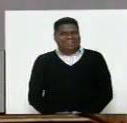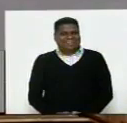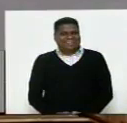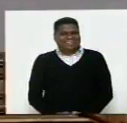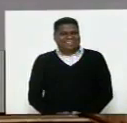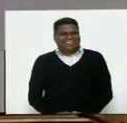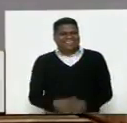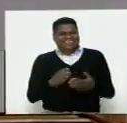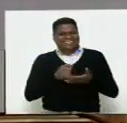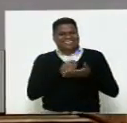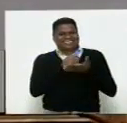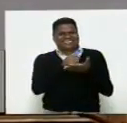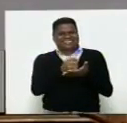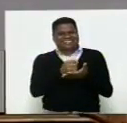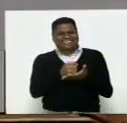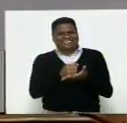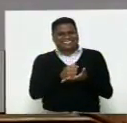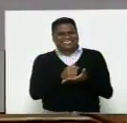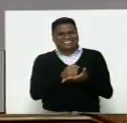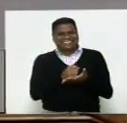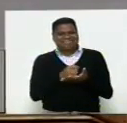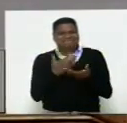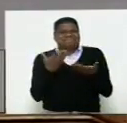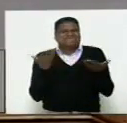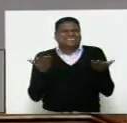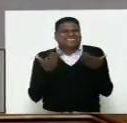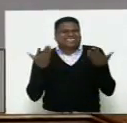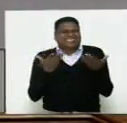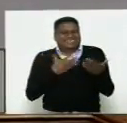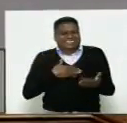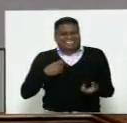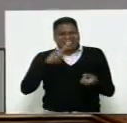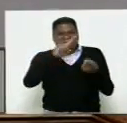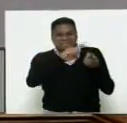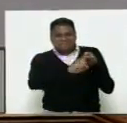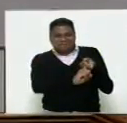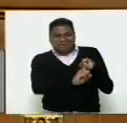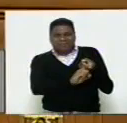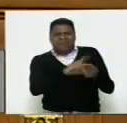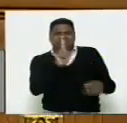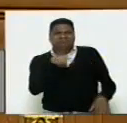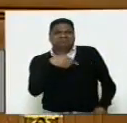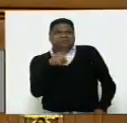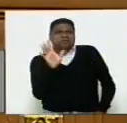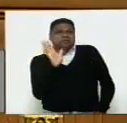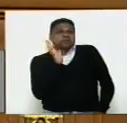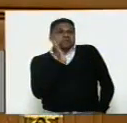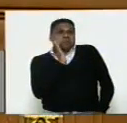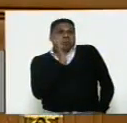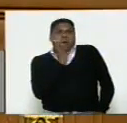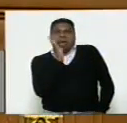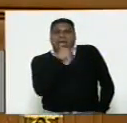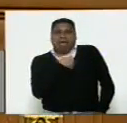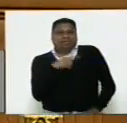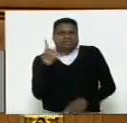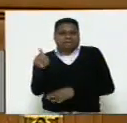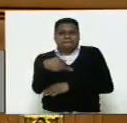entregara, dijo: ¿para qué quiero esposo si no tengo patria?